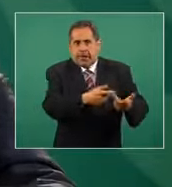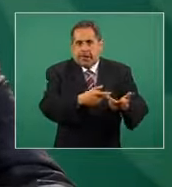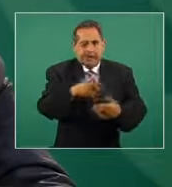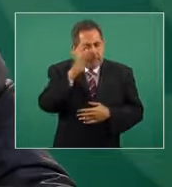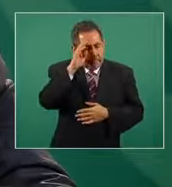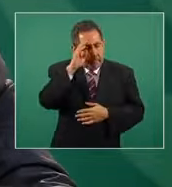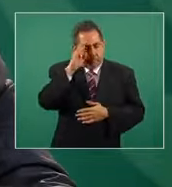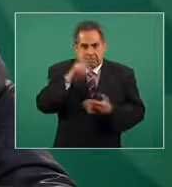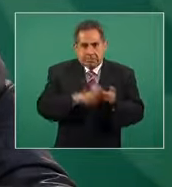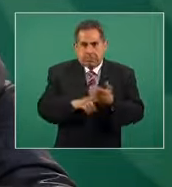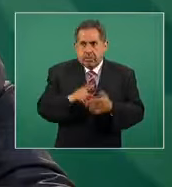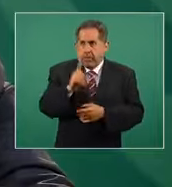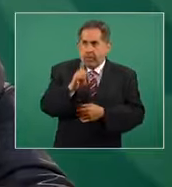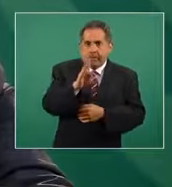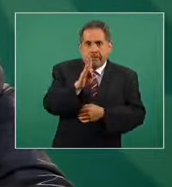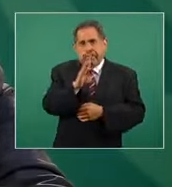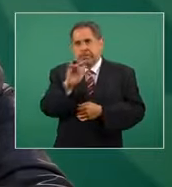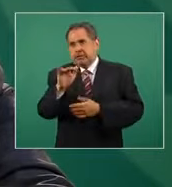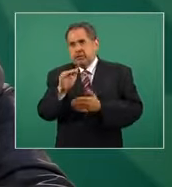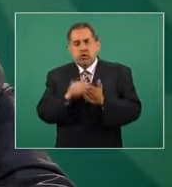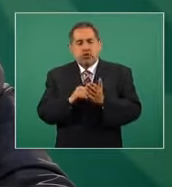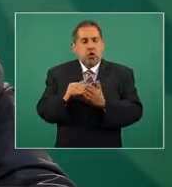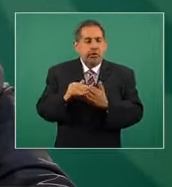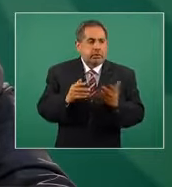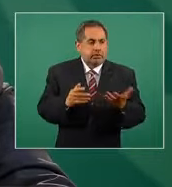de otro billón.